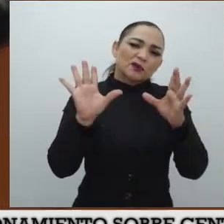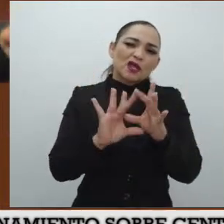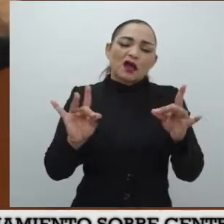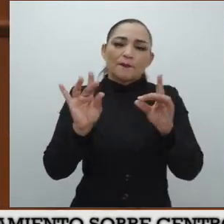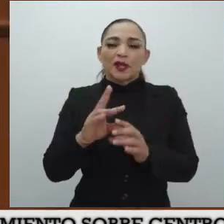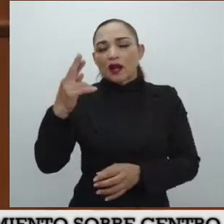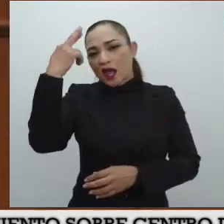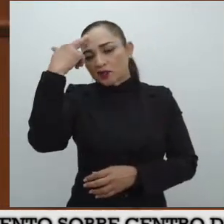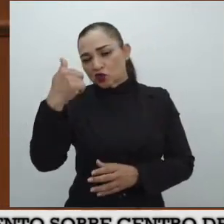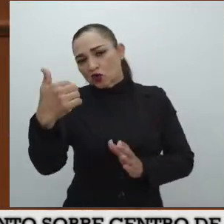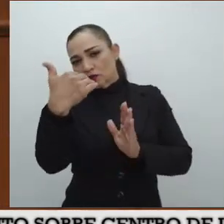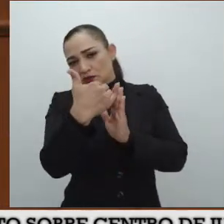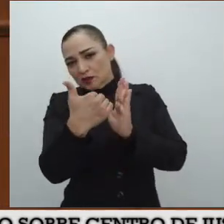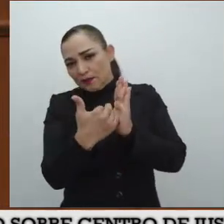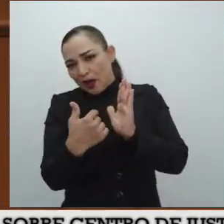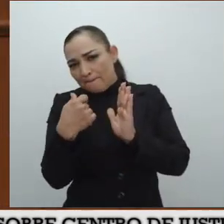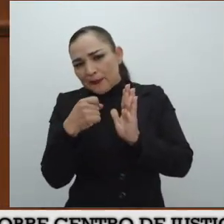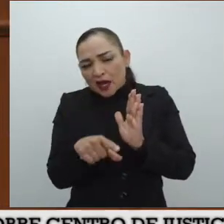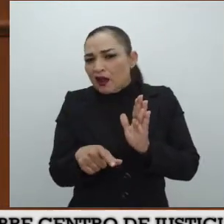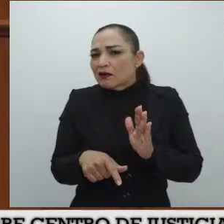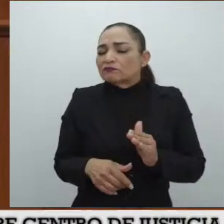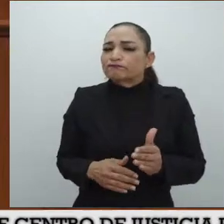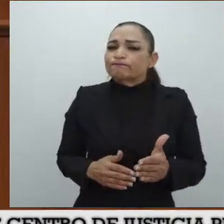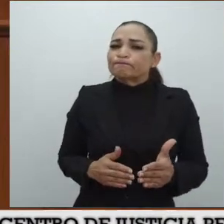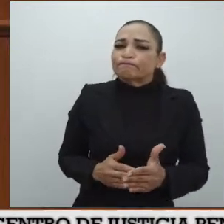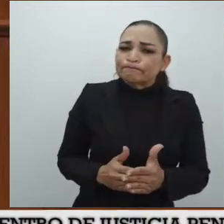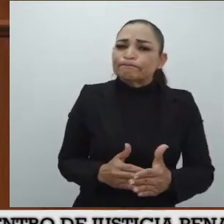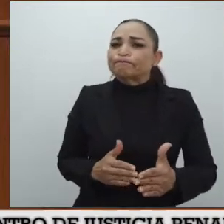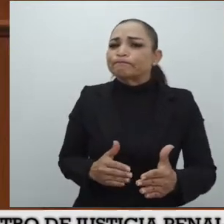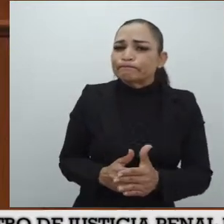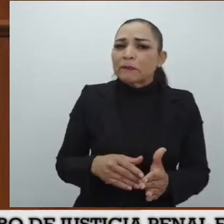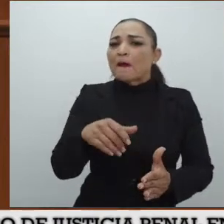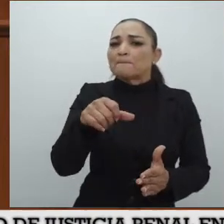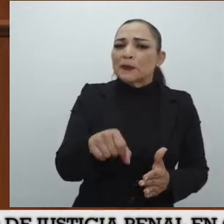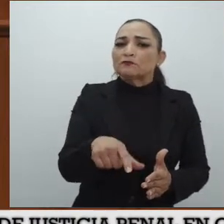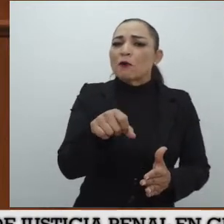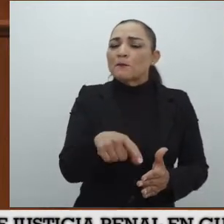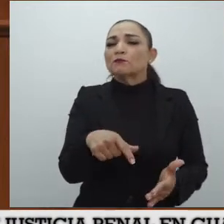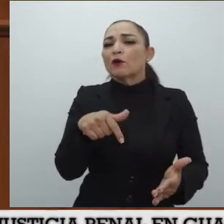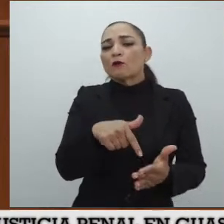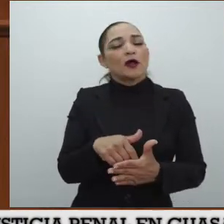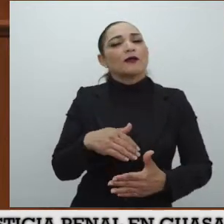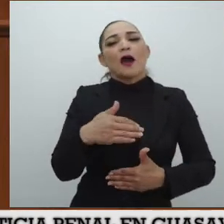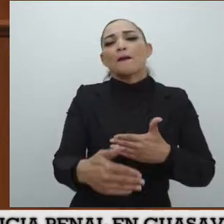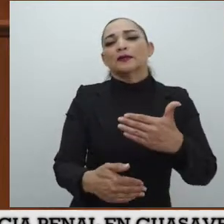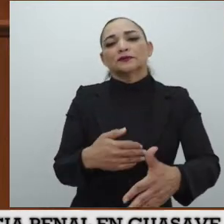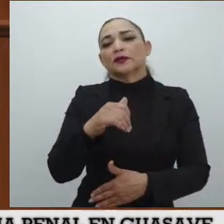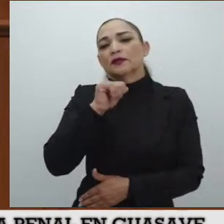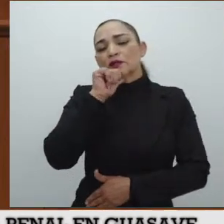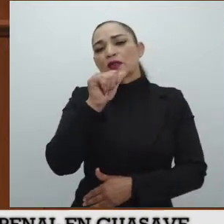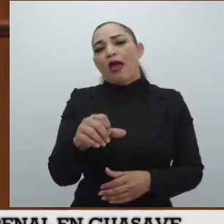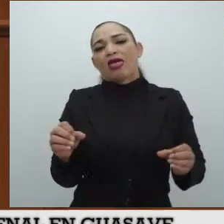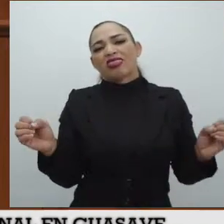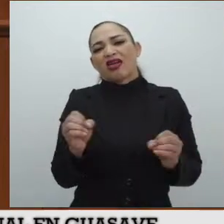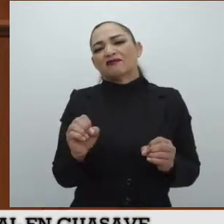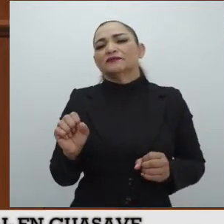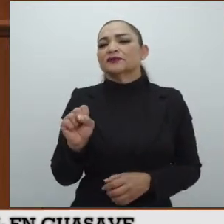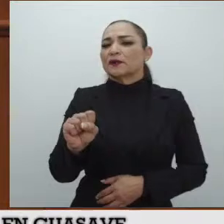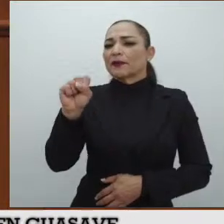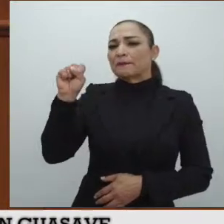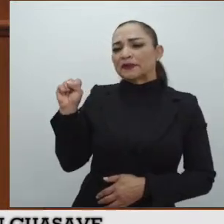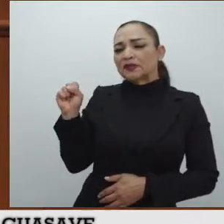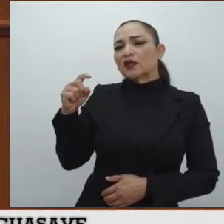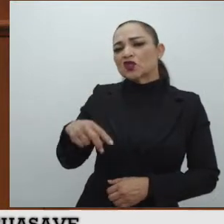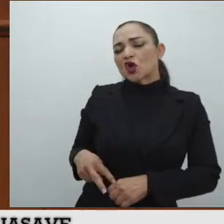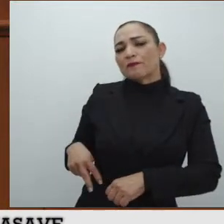donde mismo. Incluso el pasado 28 de marzo, en esta máxima tribuna, exhorté